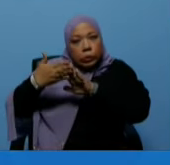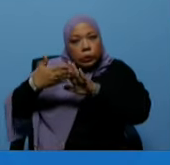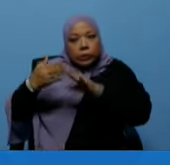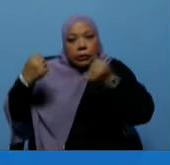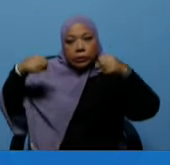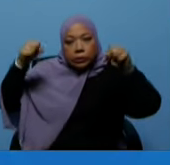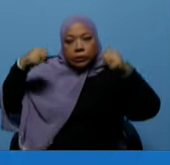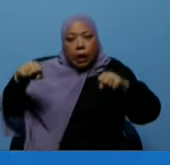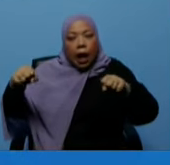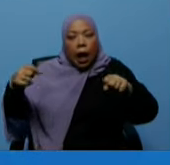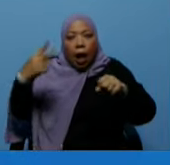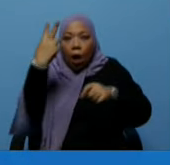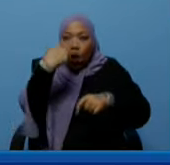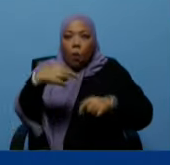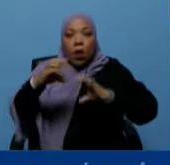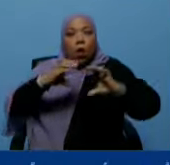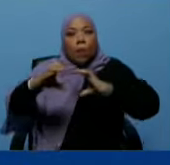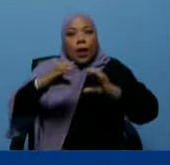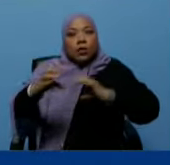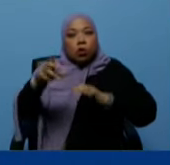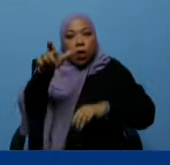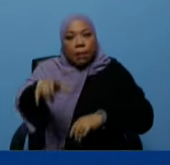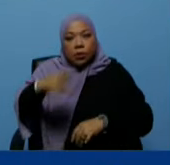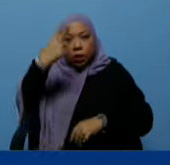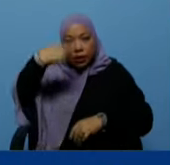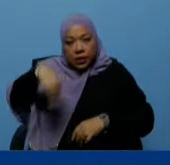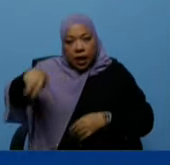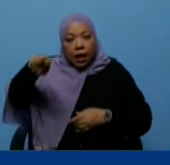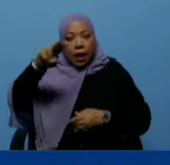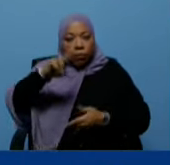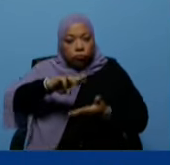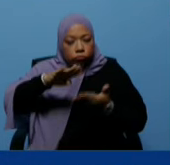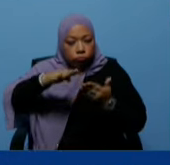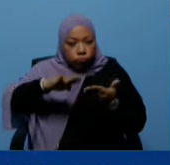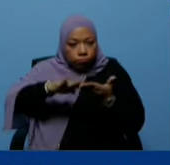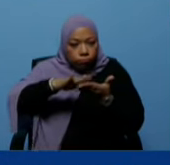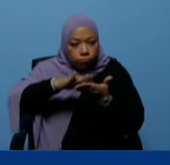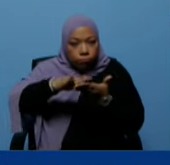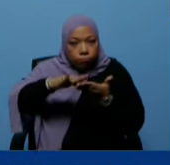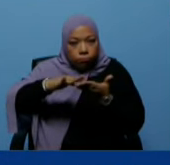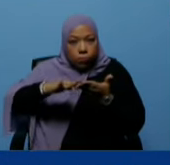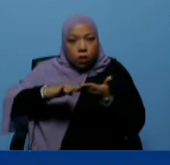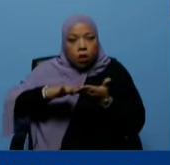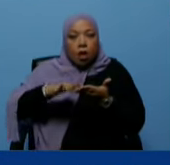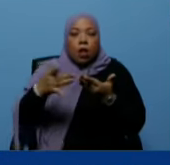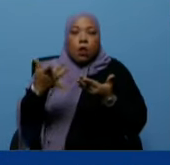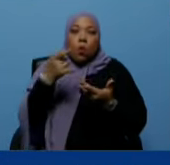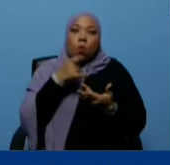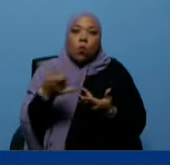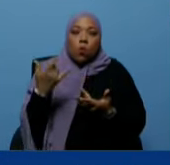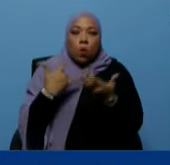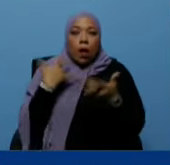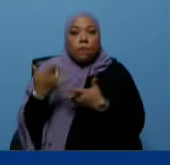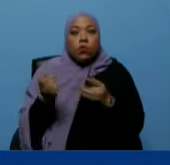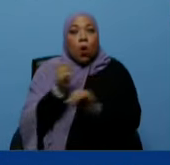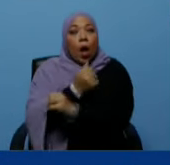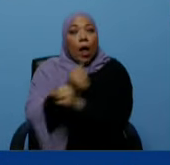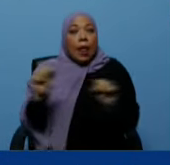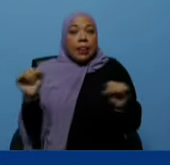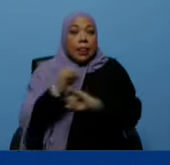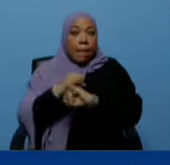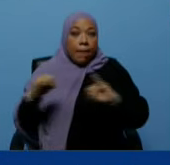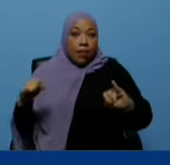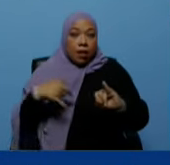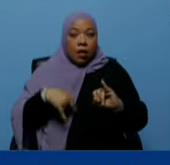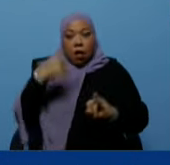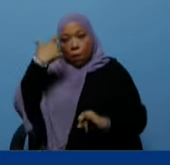formar esta técnica y esta técnica que les va a permitir independencia y autonomía a estos muchachos. Y presidente,